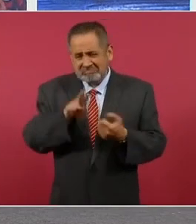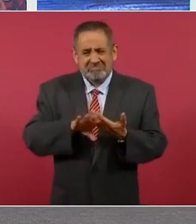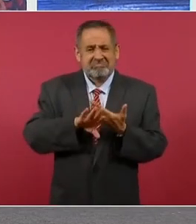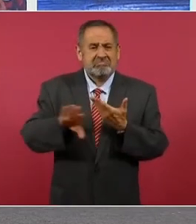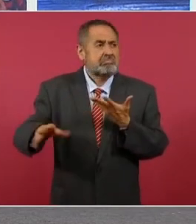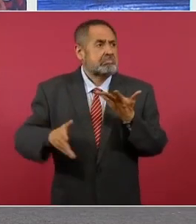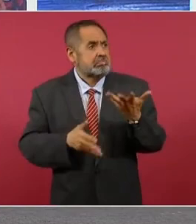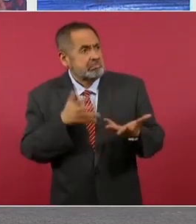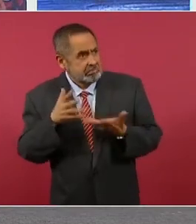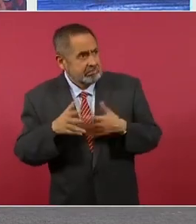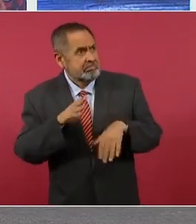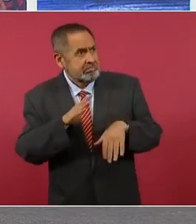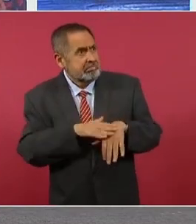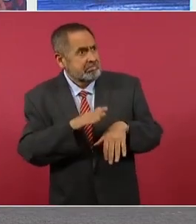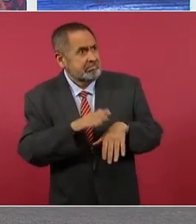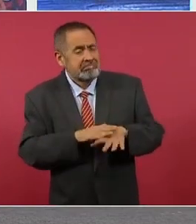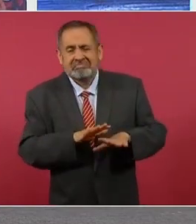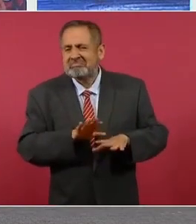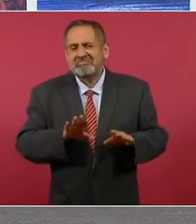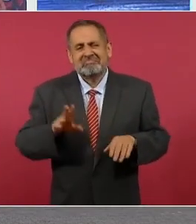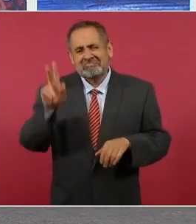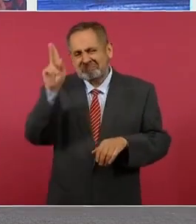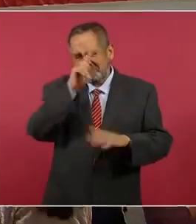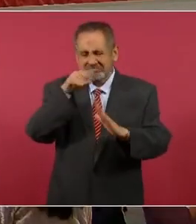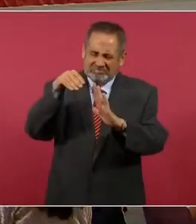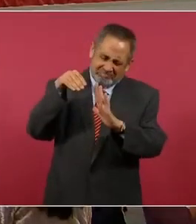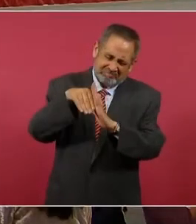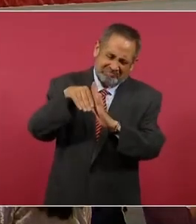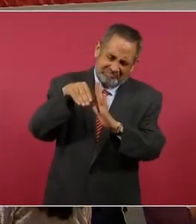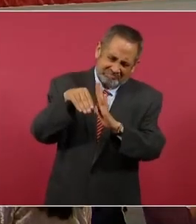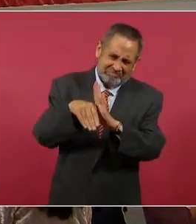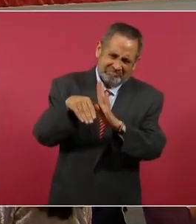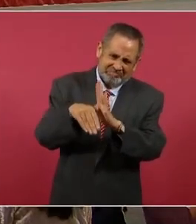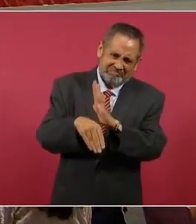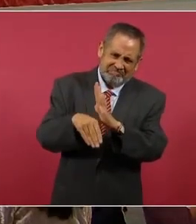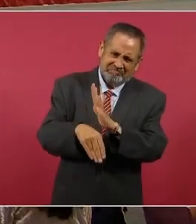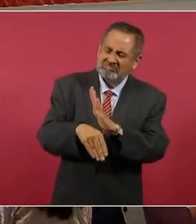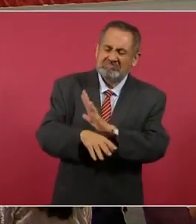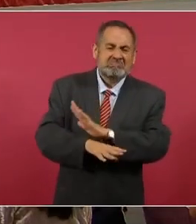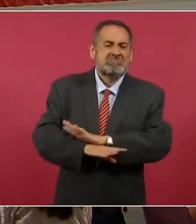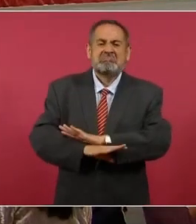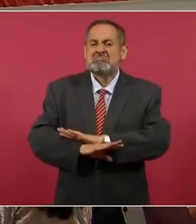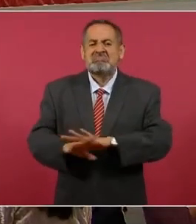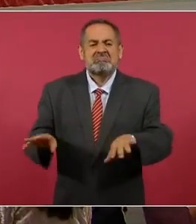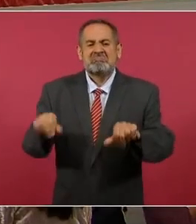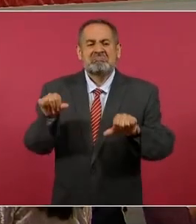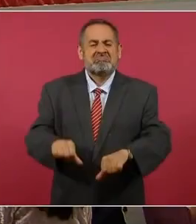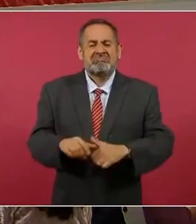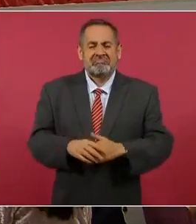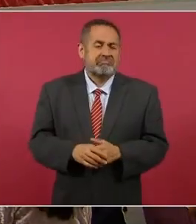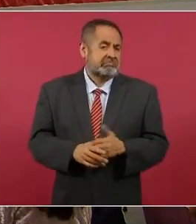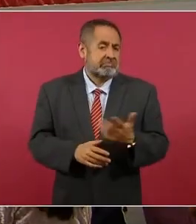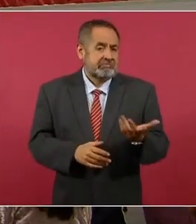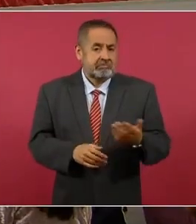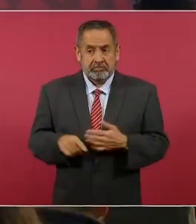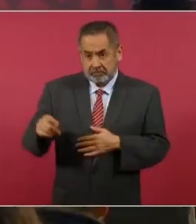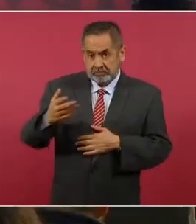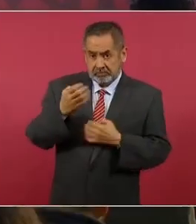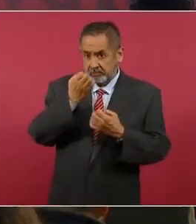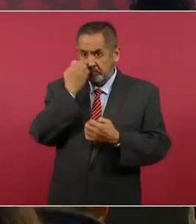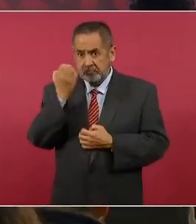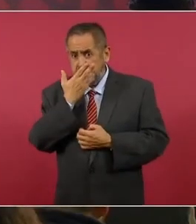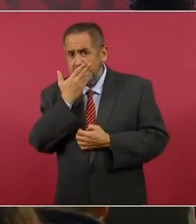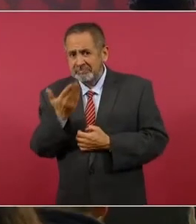y se marginan más y se deterioran más cuando se involucran con estos productos. Ni se diga el rendimiento escolar,